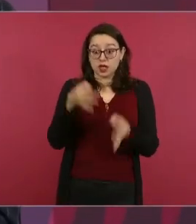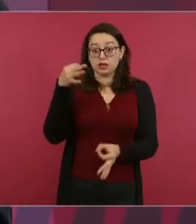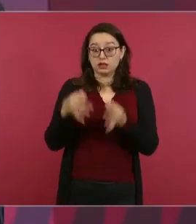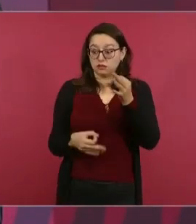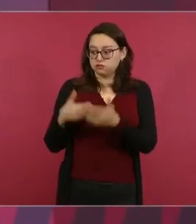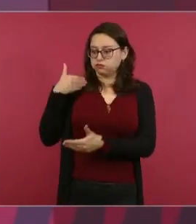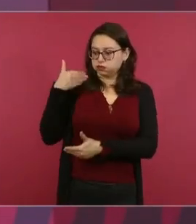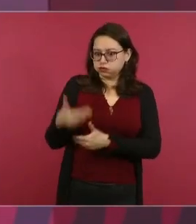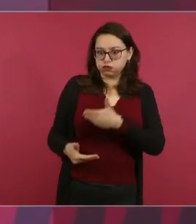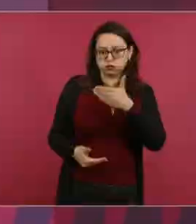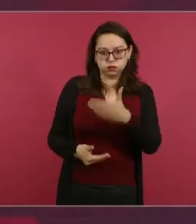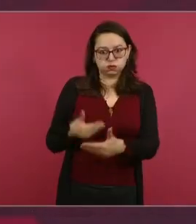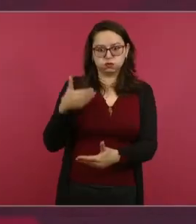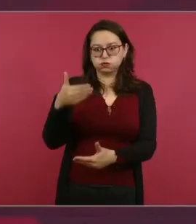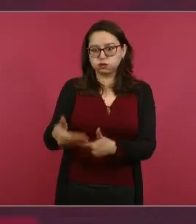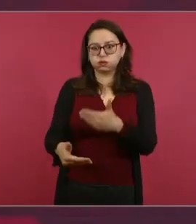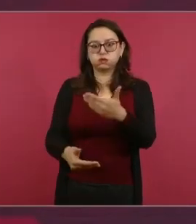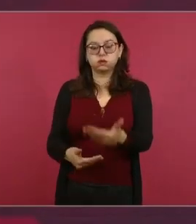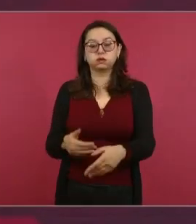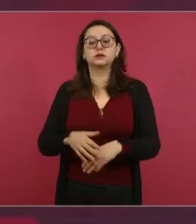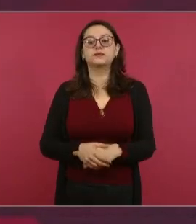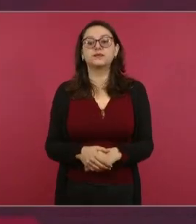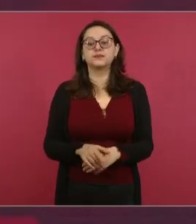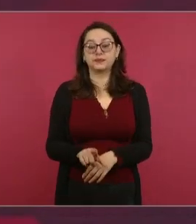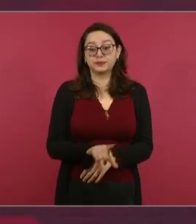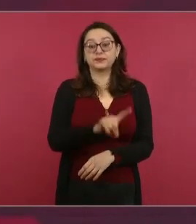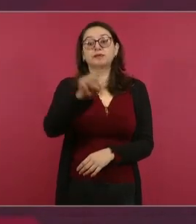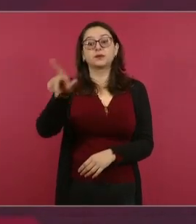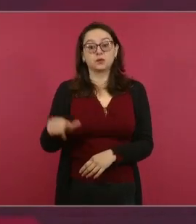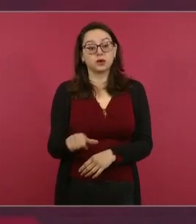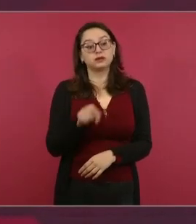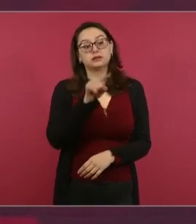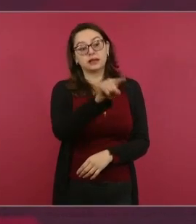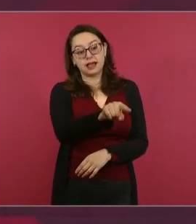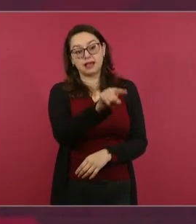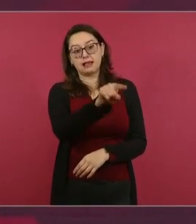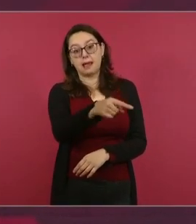Entonces, cuando me plantea el caso,